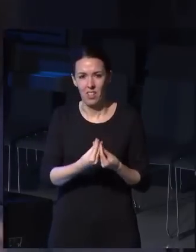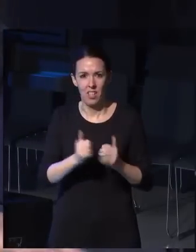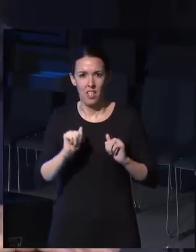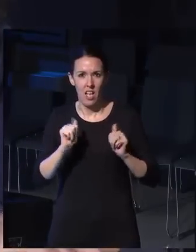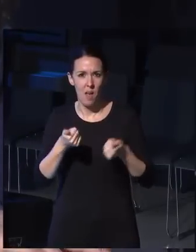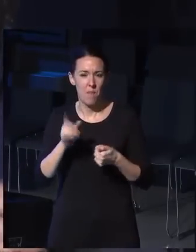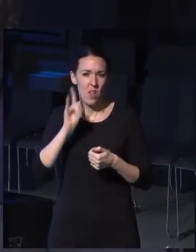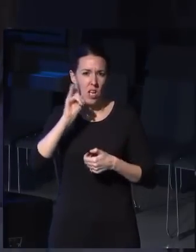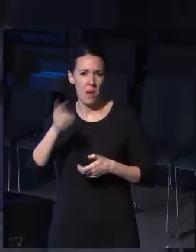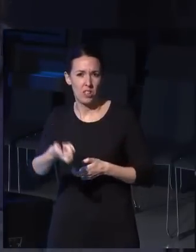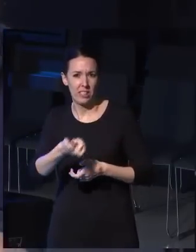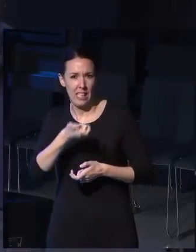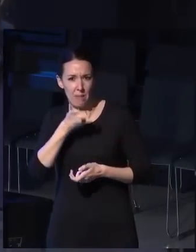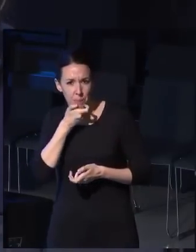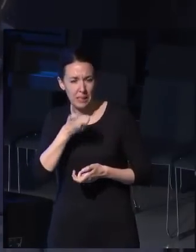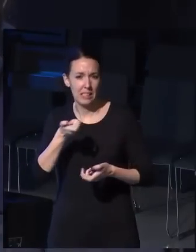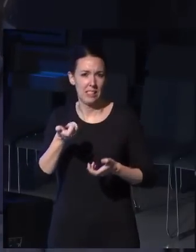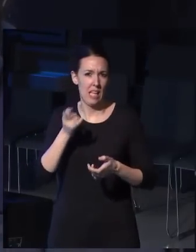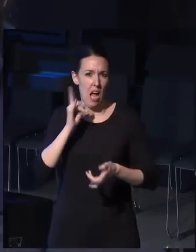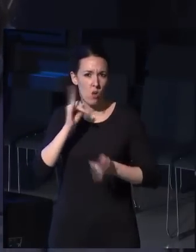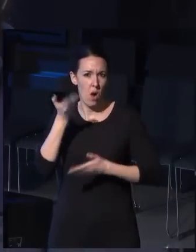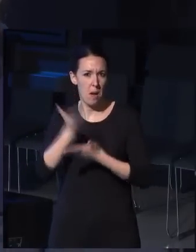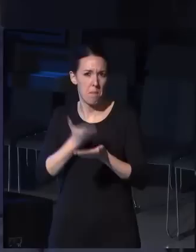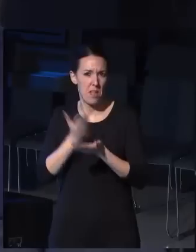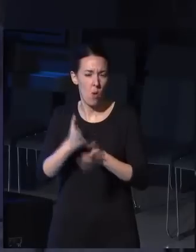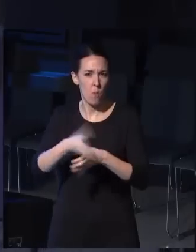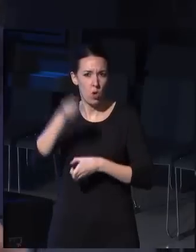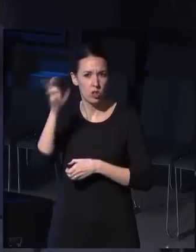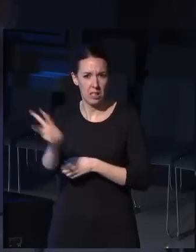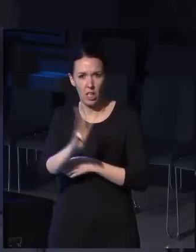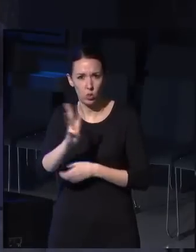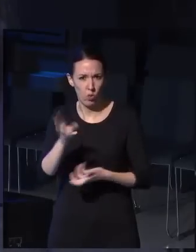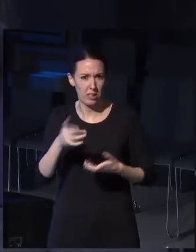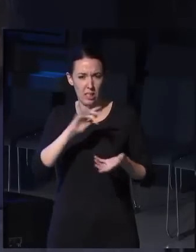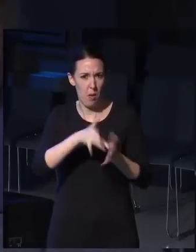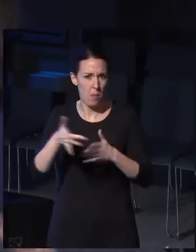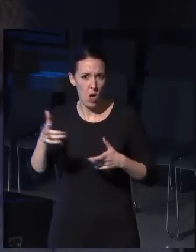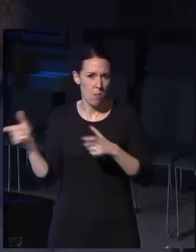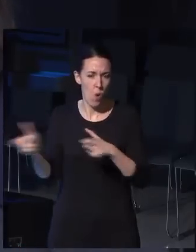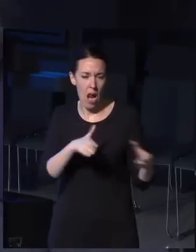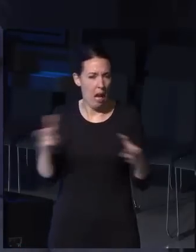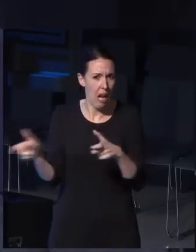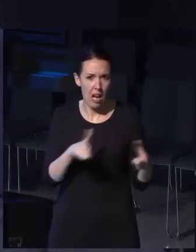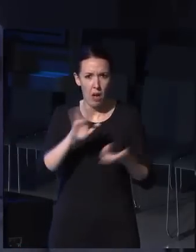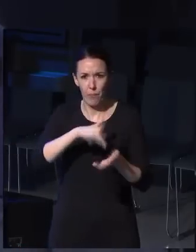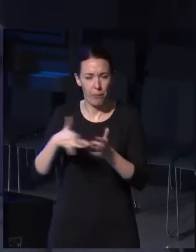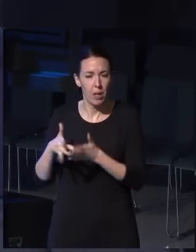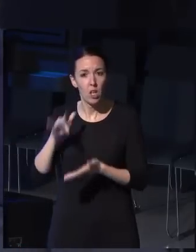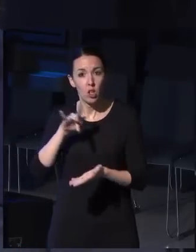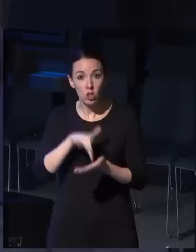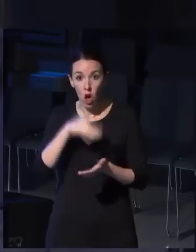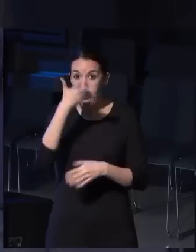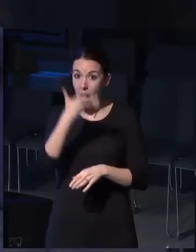llamaron a Telepizza, pidieron no sé cuántas pizzas y no sé cuántas botellas de whisky, las pizzas sobraron y tal. Y cuando estaban